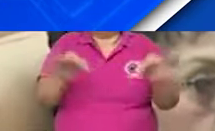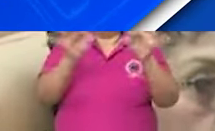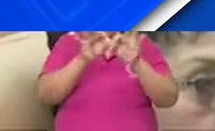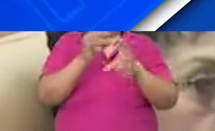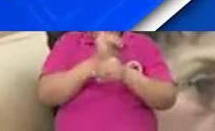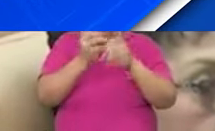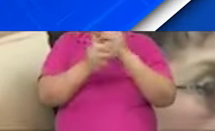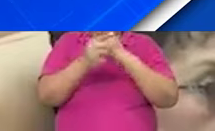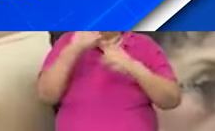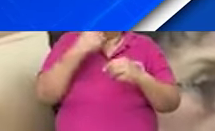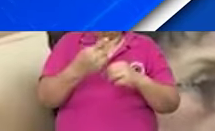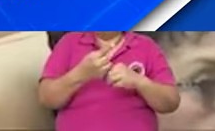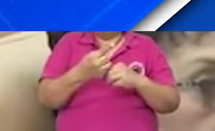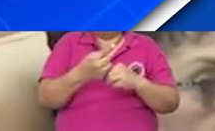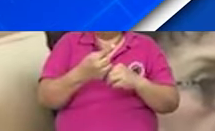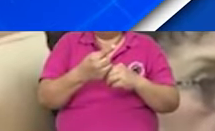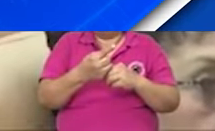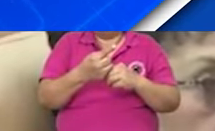destacar.